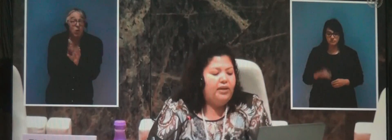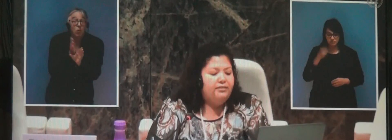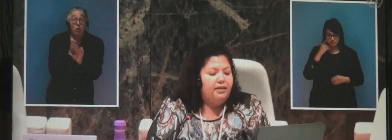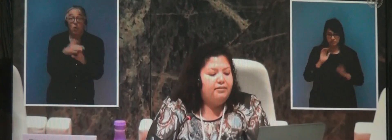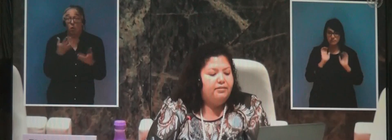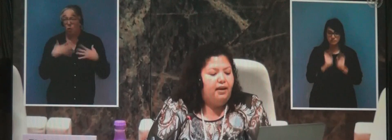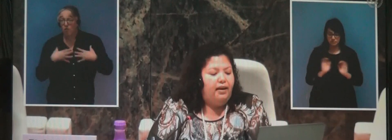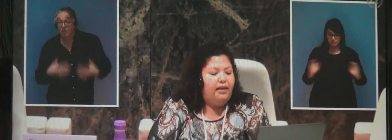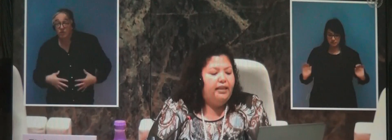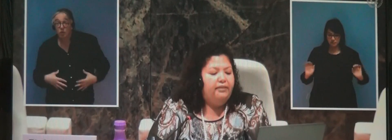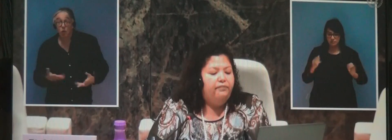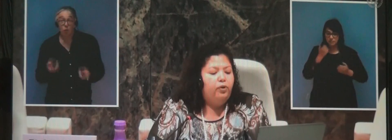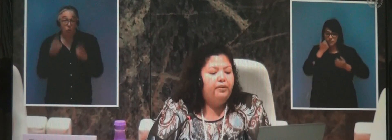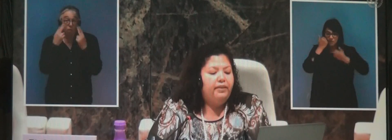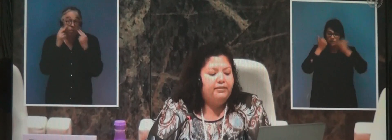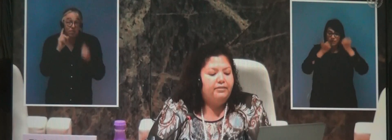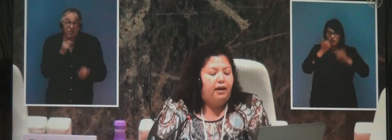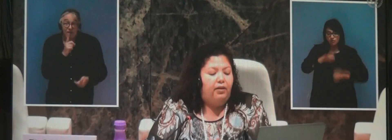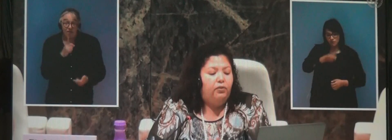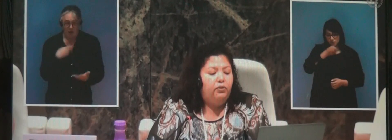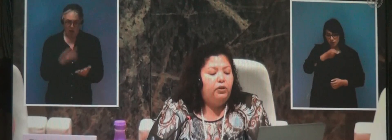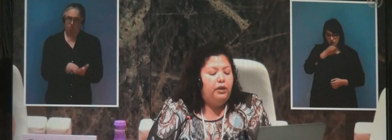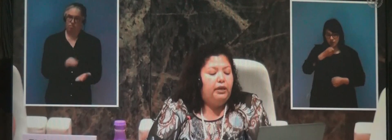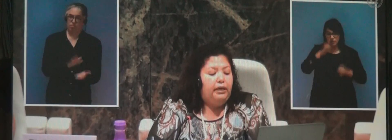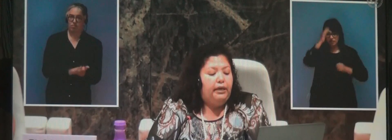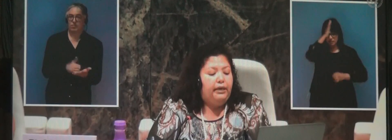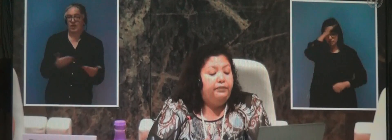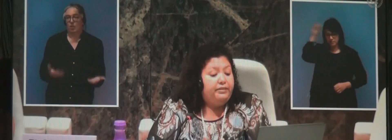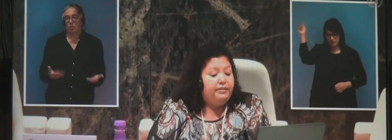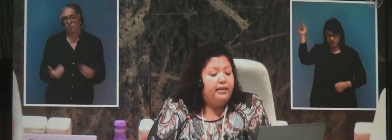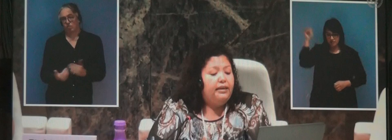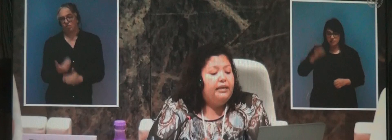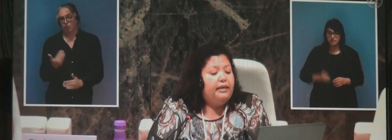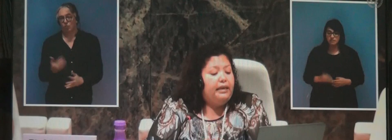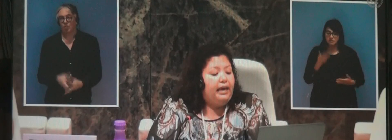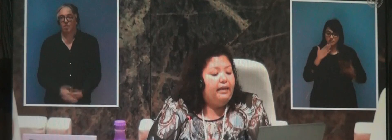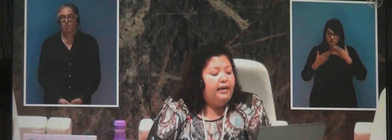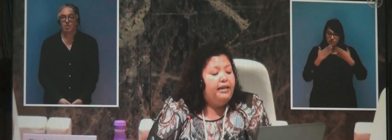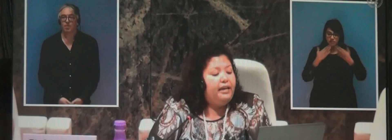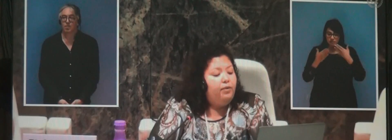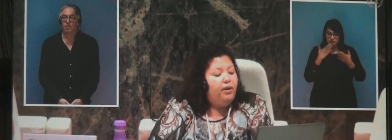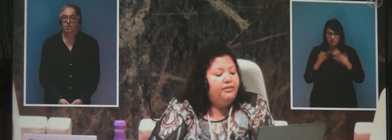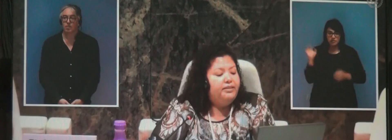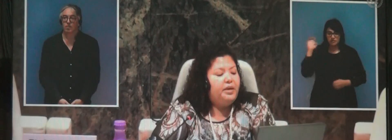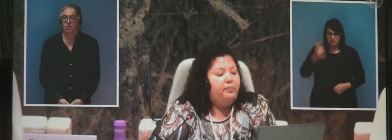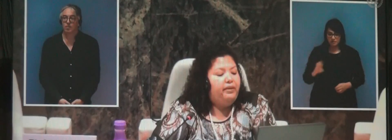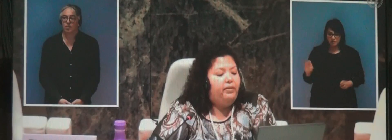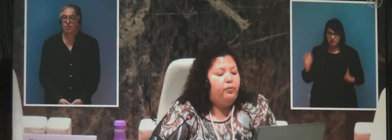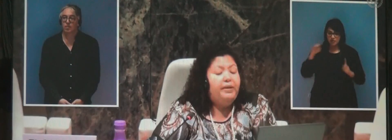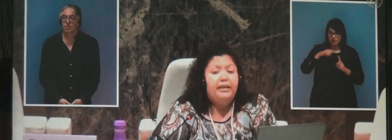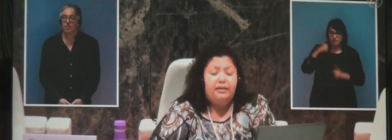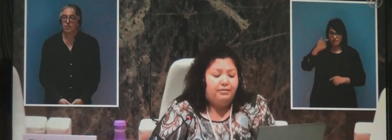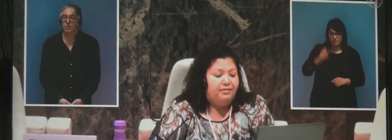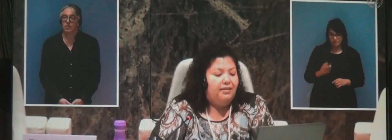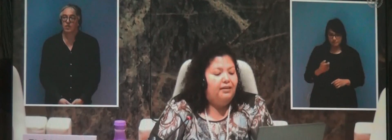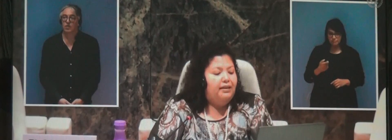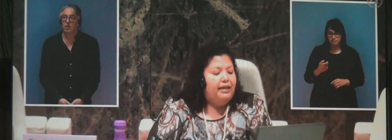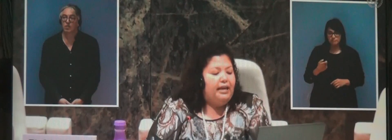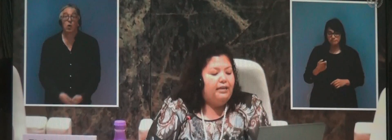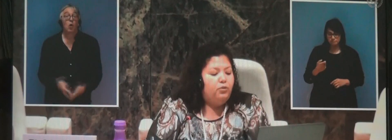niñez y adolescencia, en el informe de Estado dice que de enero a diciembre de